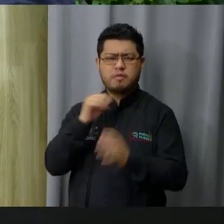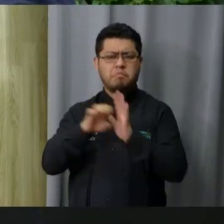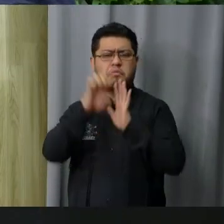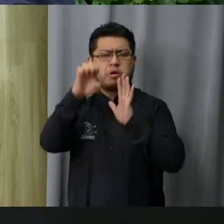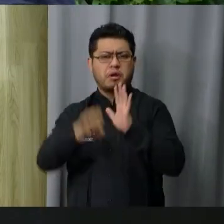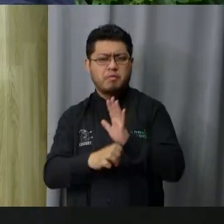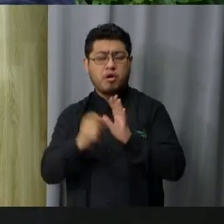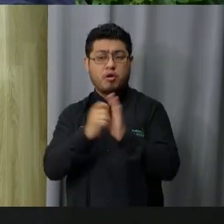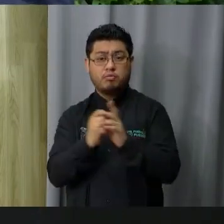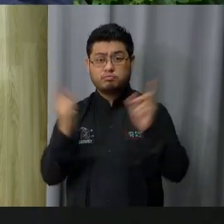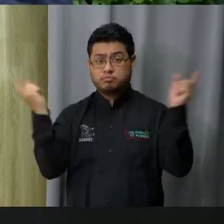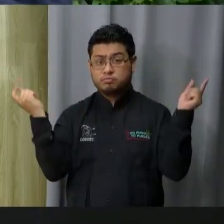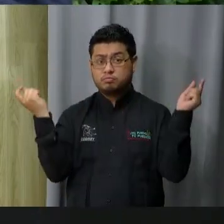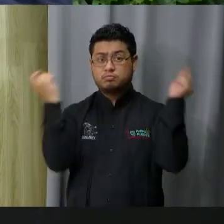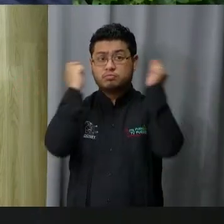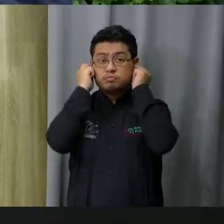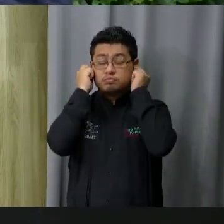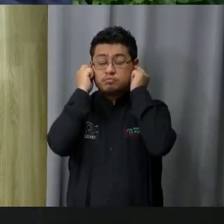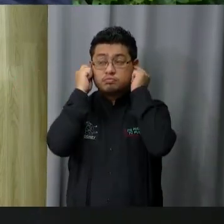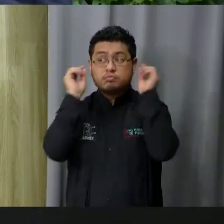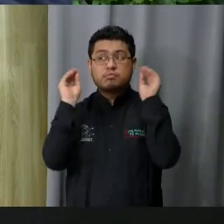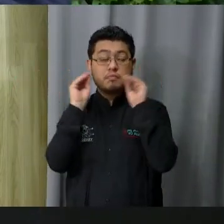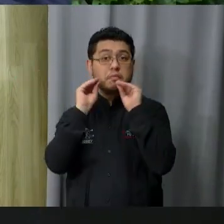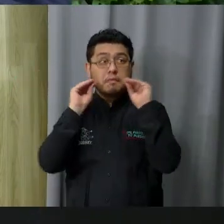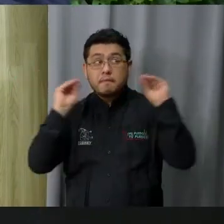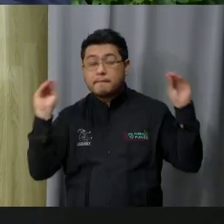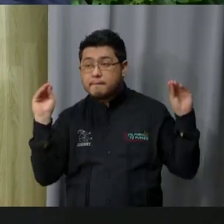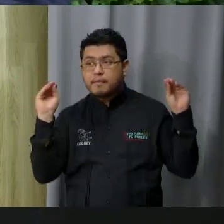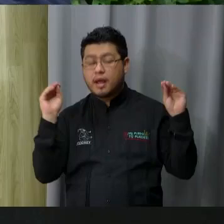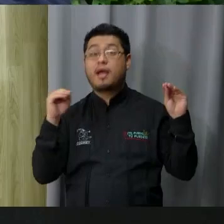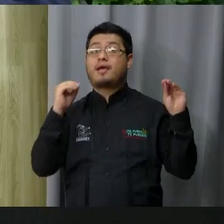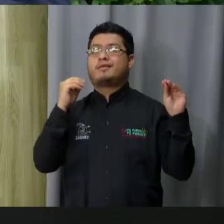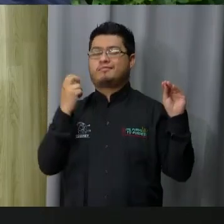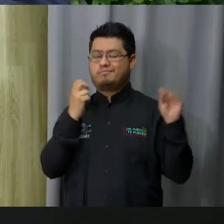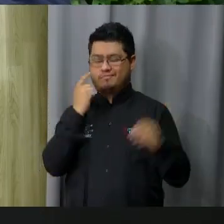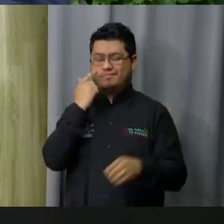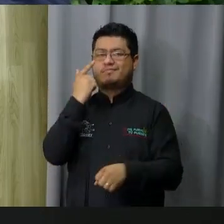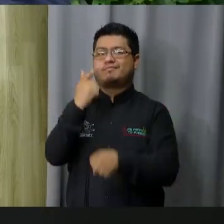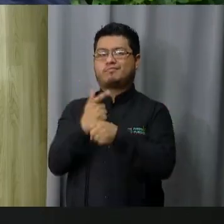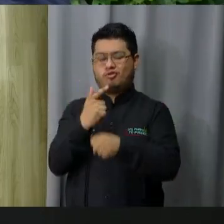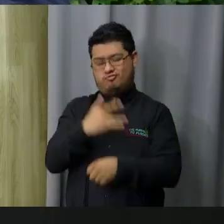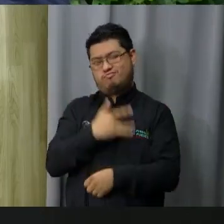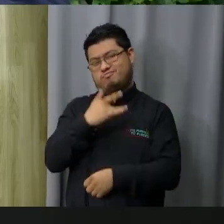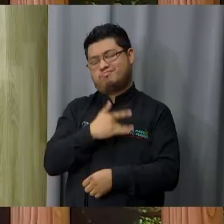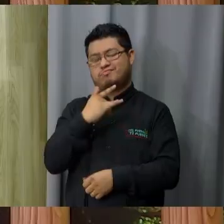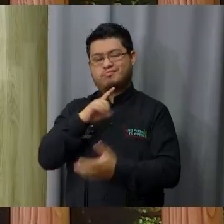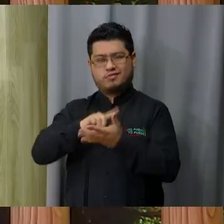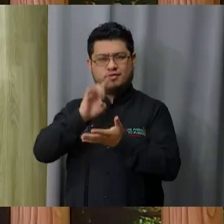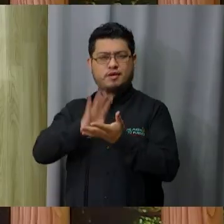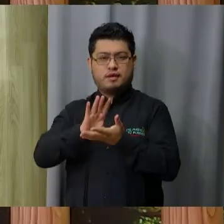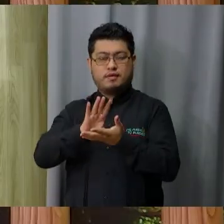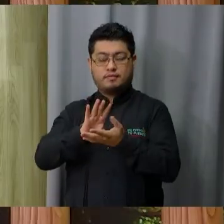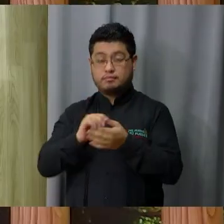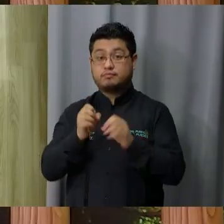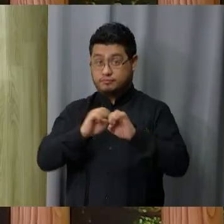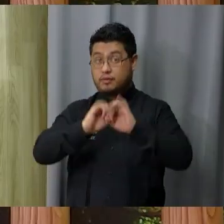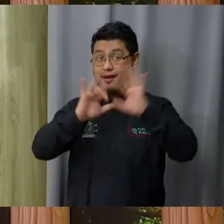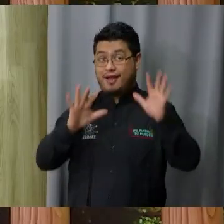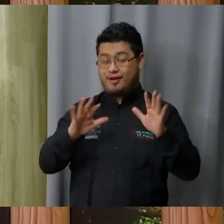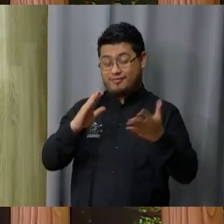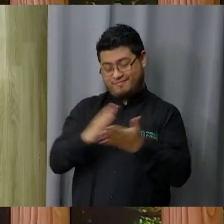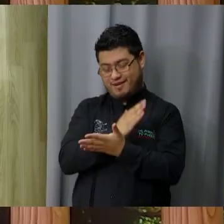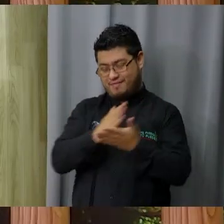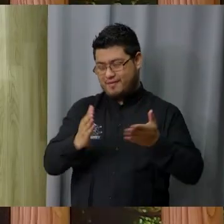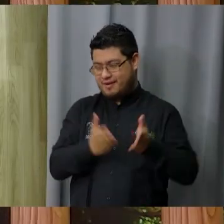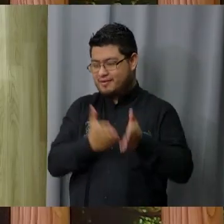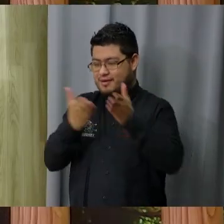momento, ponernos en los zapatos de las personas que tienen algún tipo de discapacidad. Así es, y la industria de la moda no se podía quedar atrás en